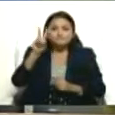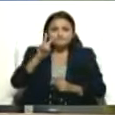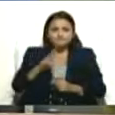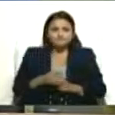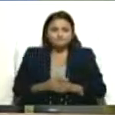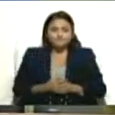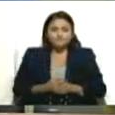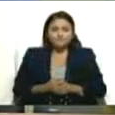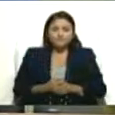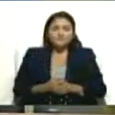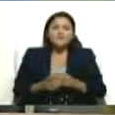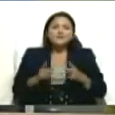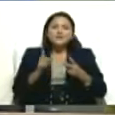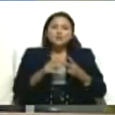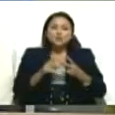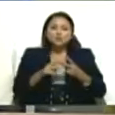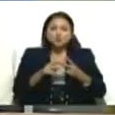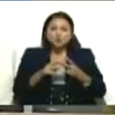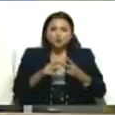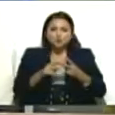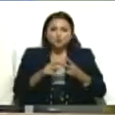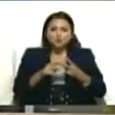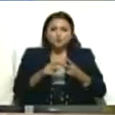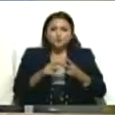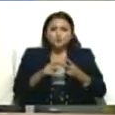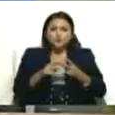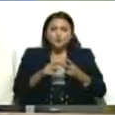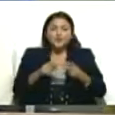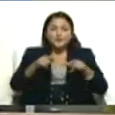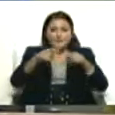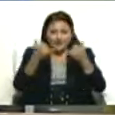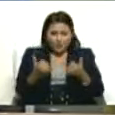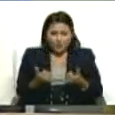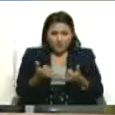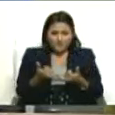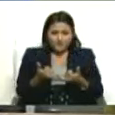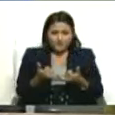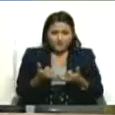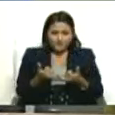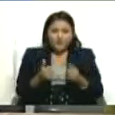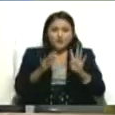venezolanas. Segundo, se han instalado para este momento el